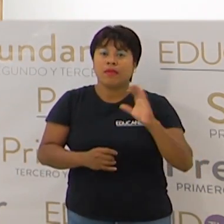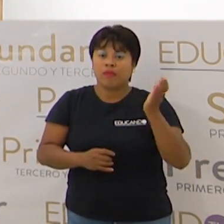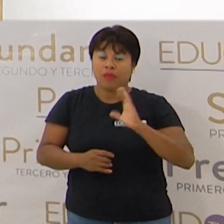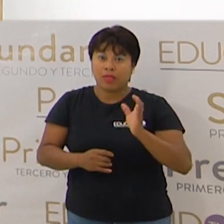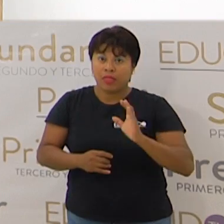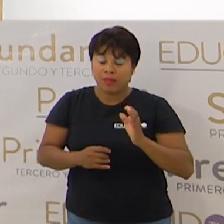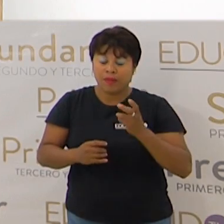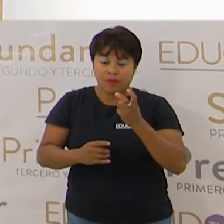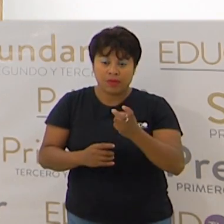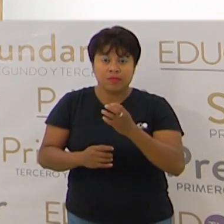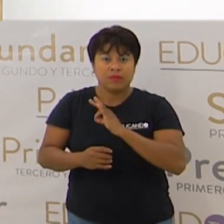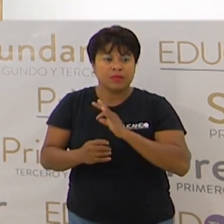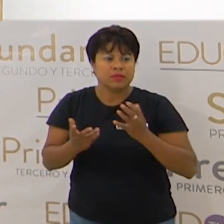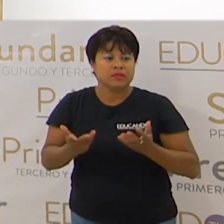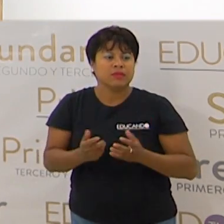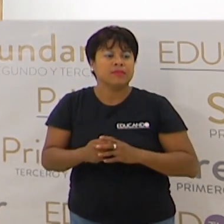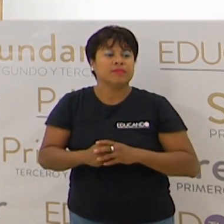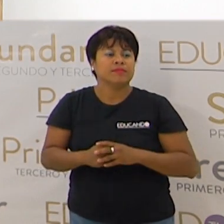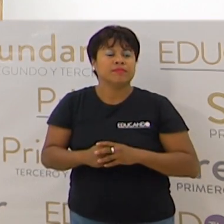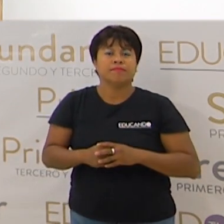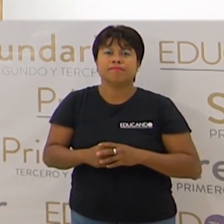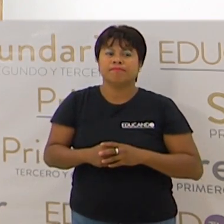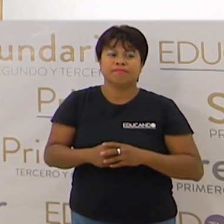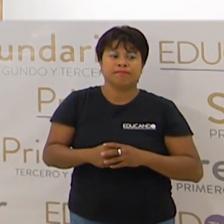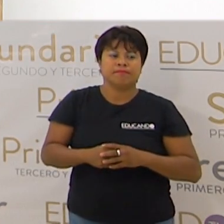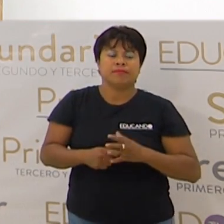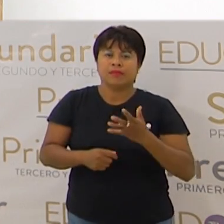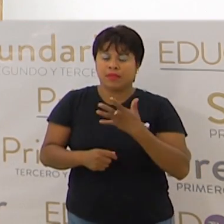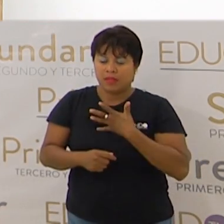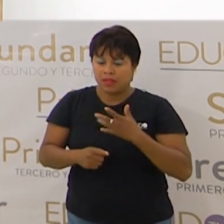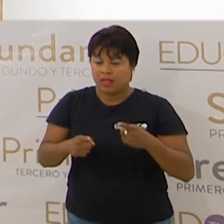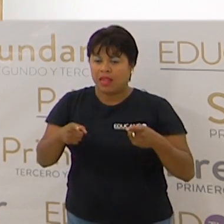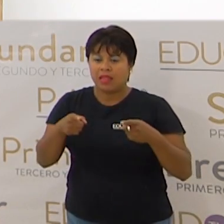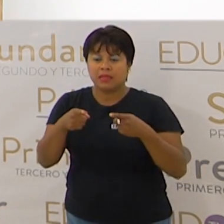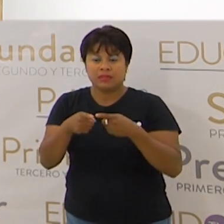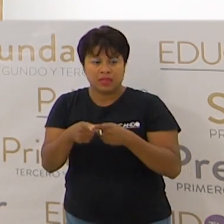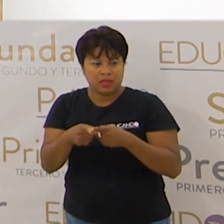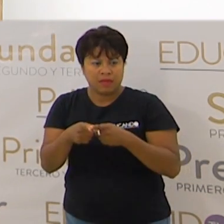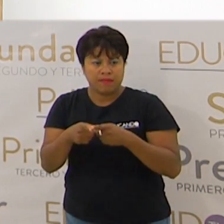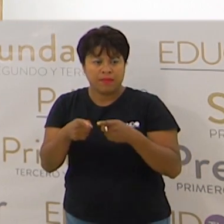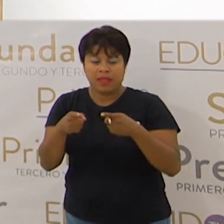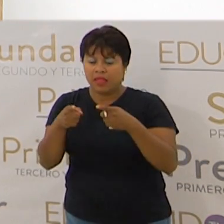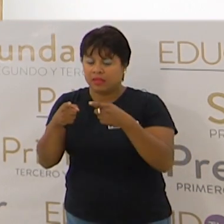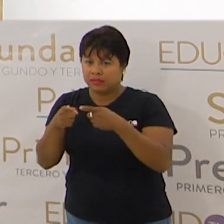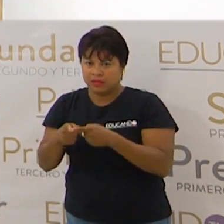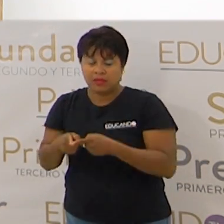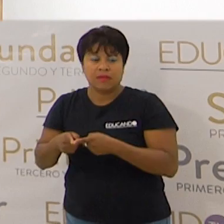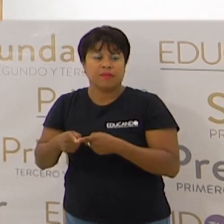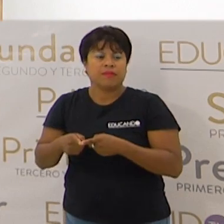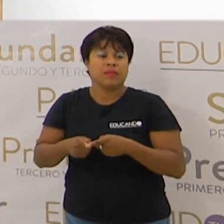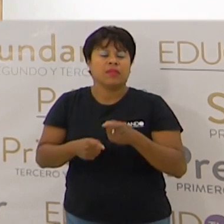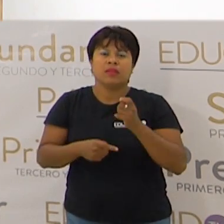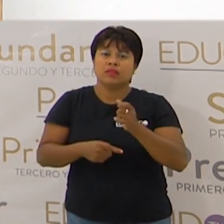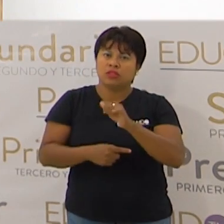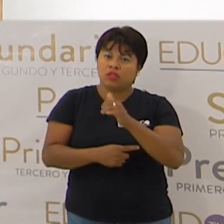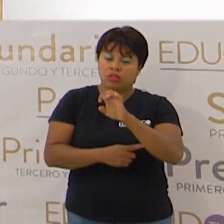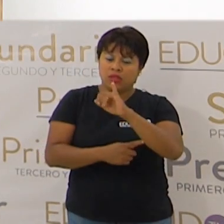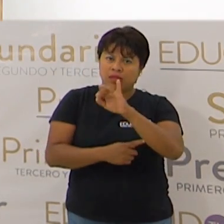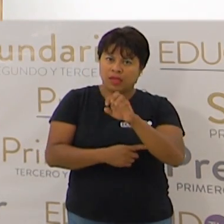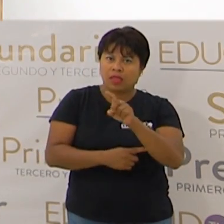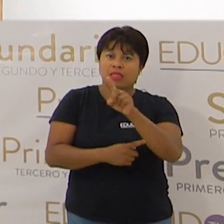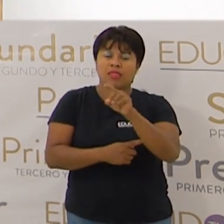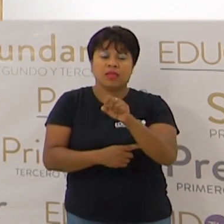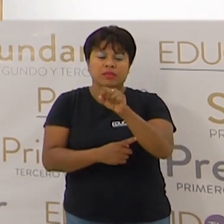otro sería? Pues llevar de la esquina a la esquina sería otro eje